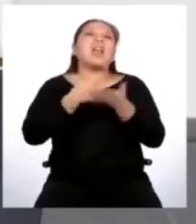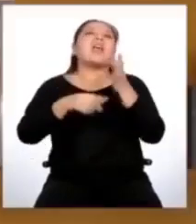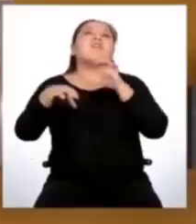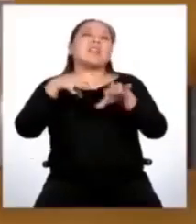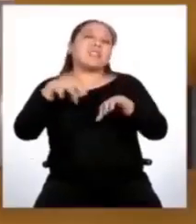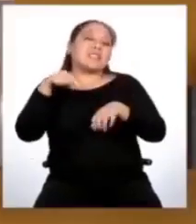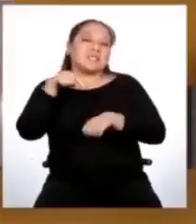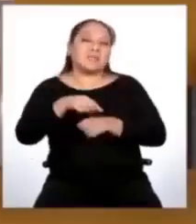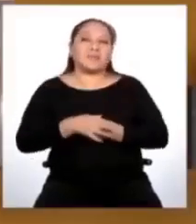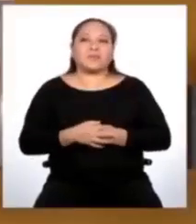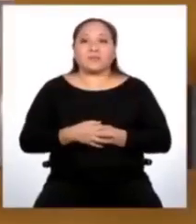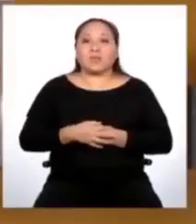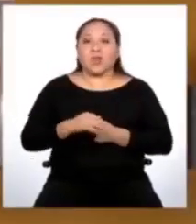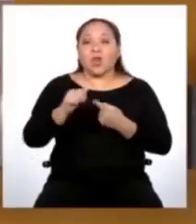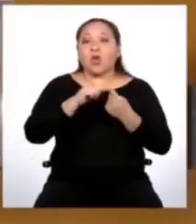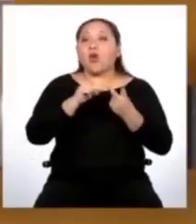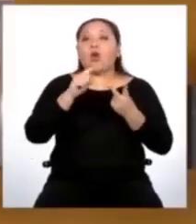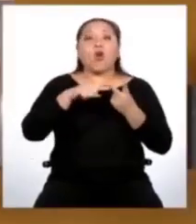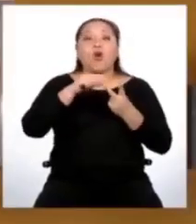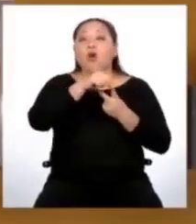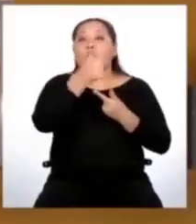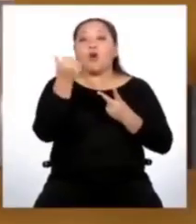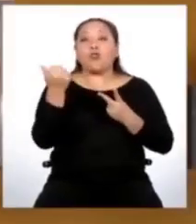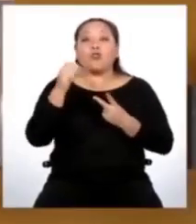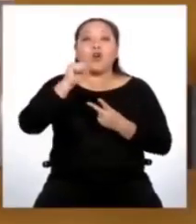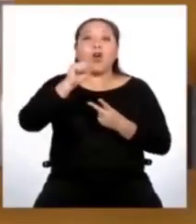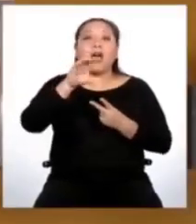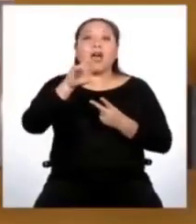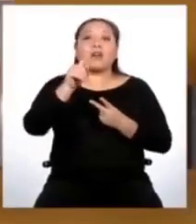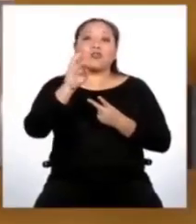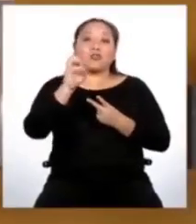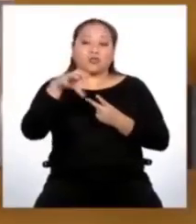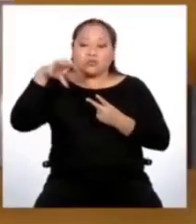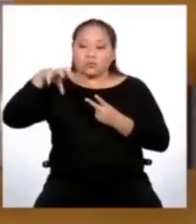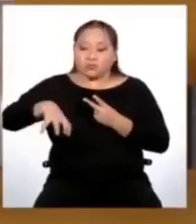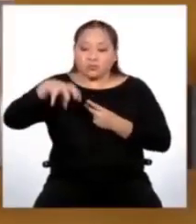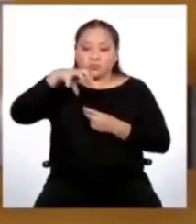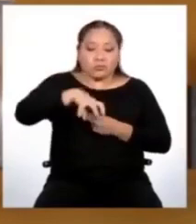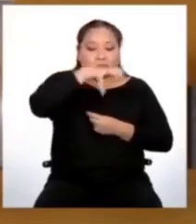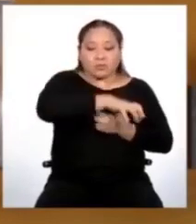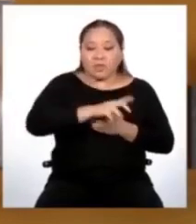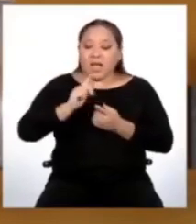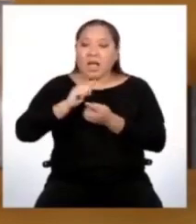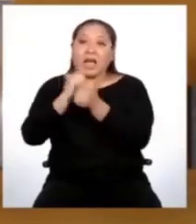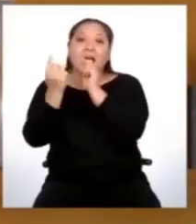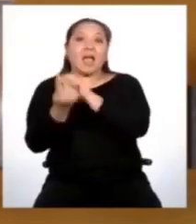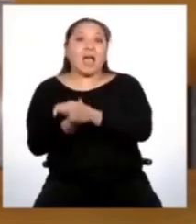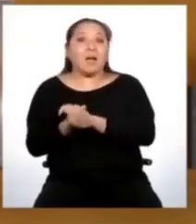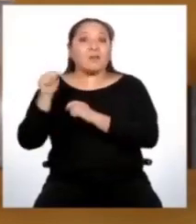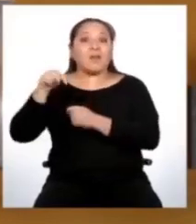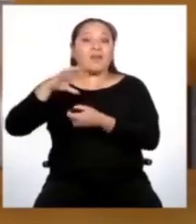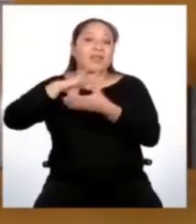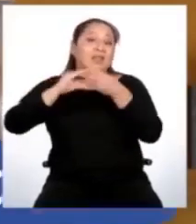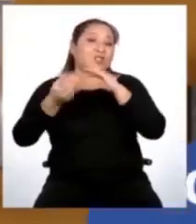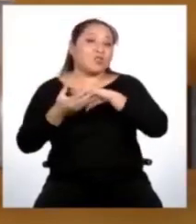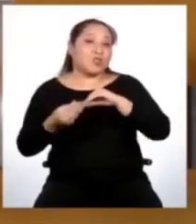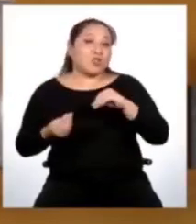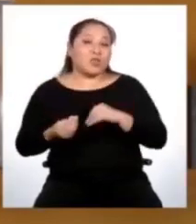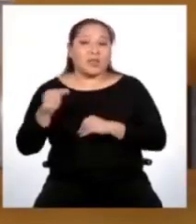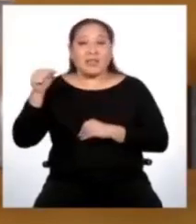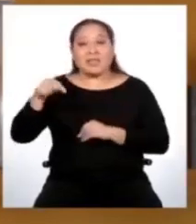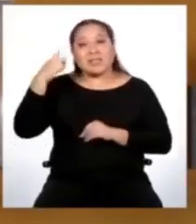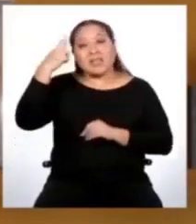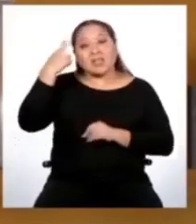acciones. Otro elemento importante son los actos, que permiten distinguir un cambio importante dentro de la historia. Por